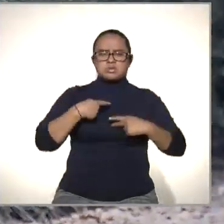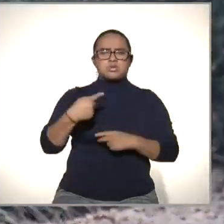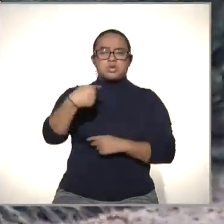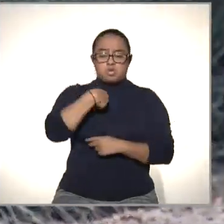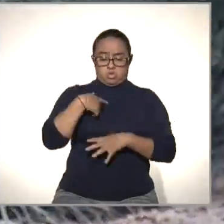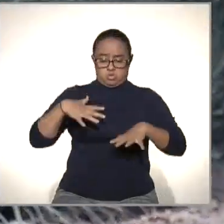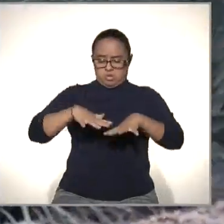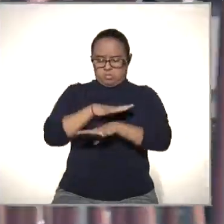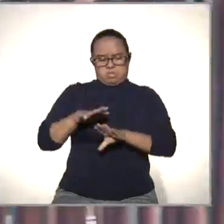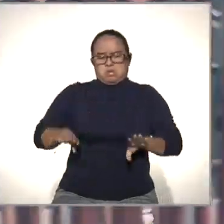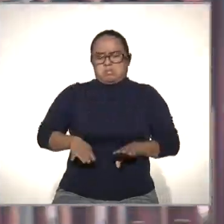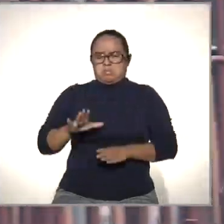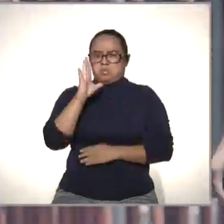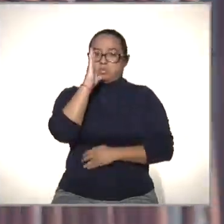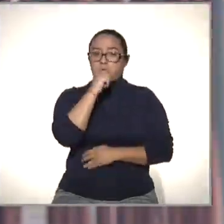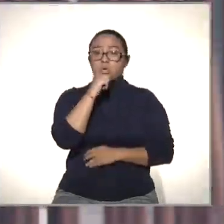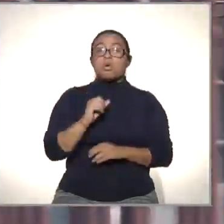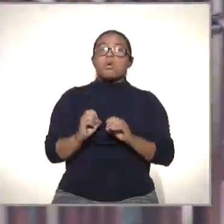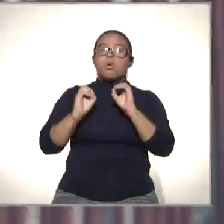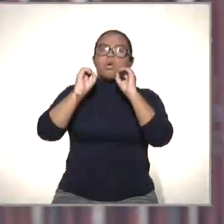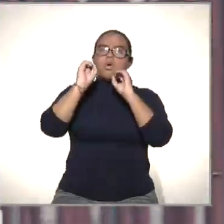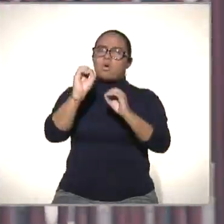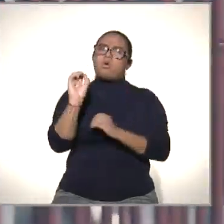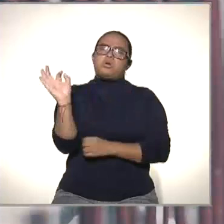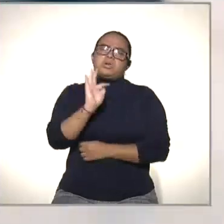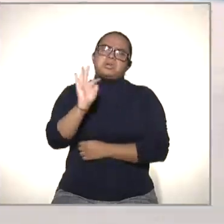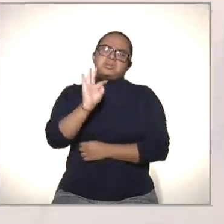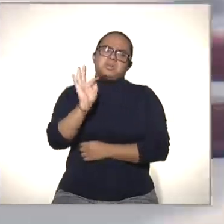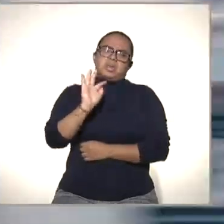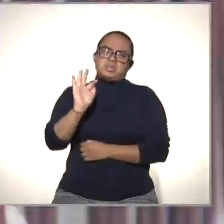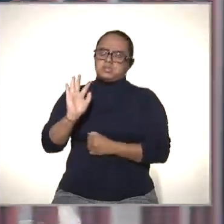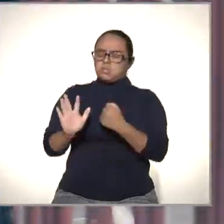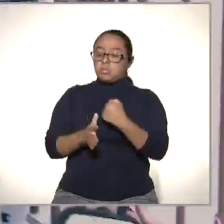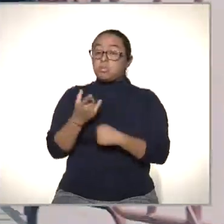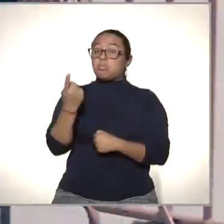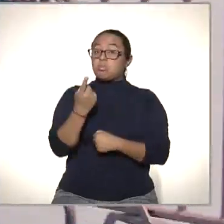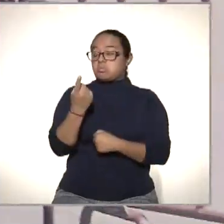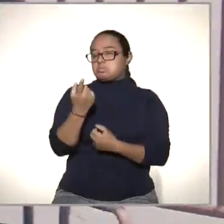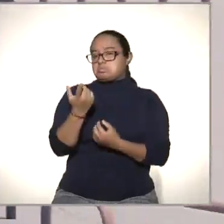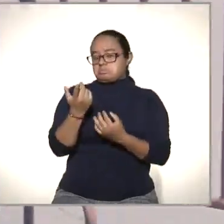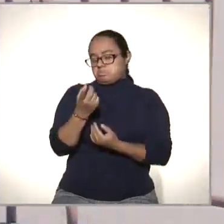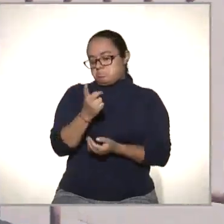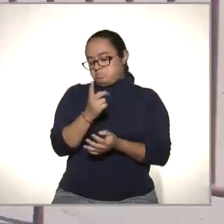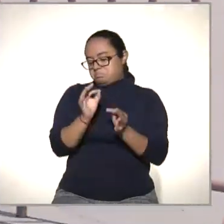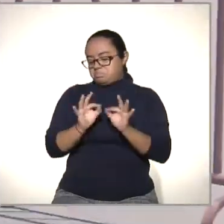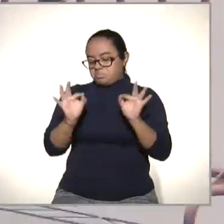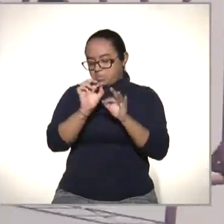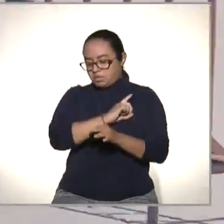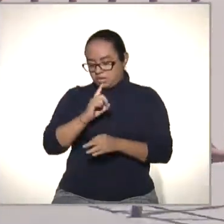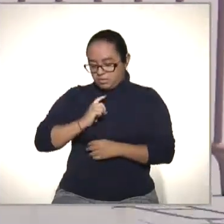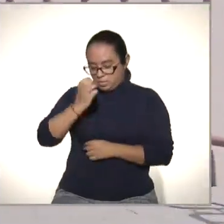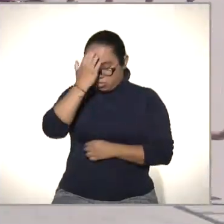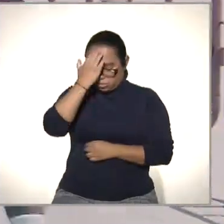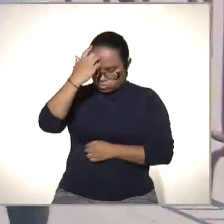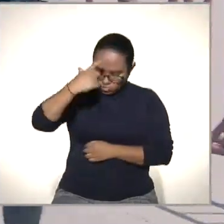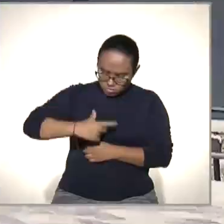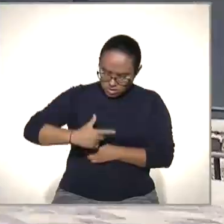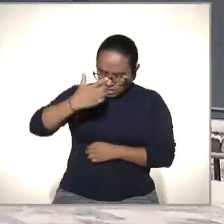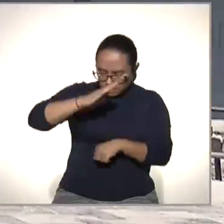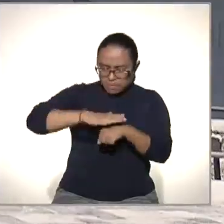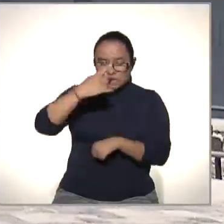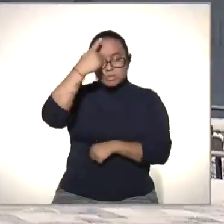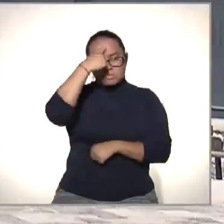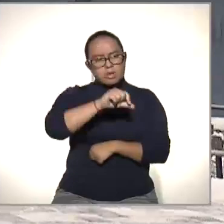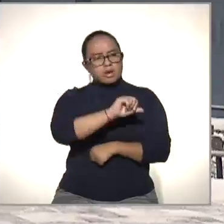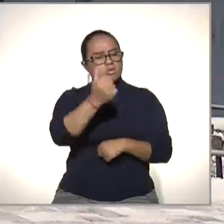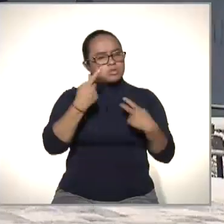de cambiar o bien que se basa en definir por qué es importante conocerse a uno mismo para la valoración del otro.